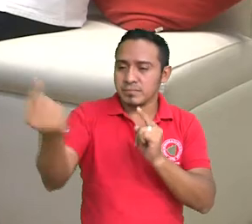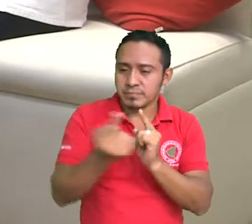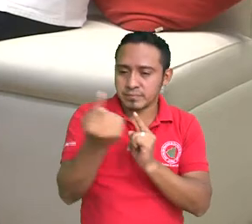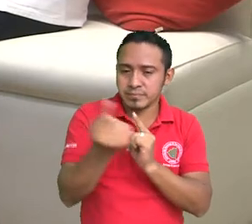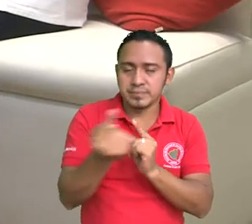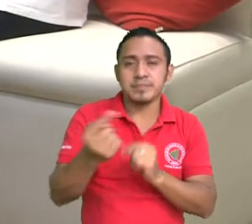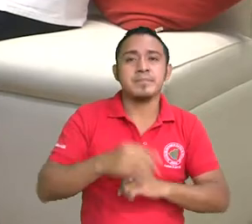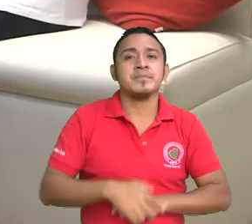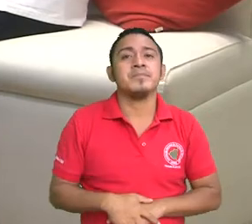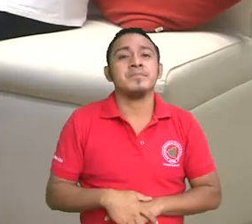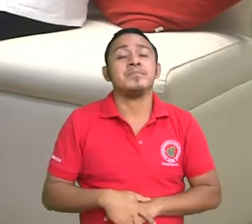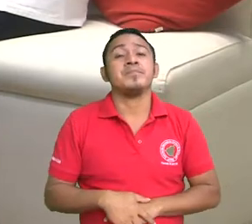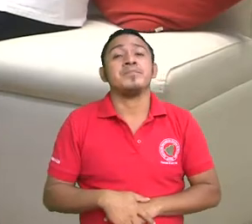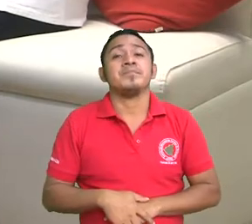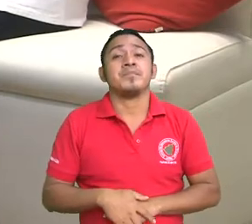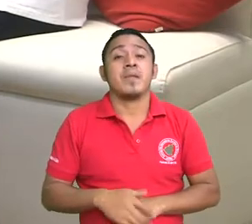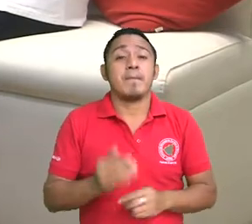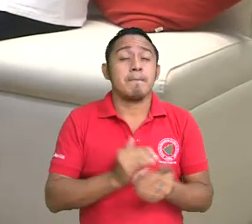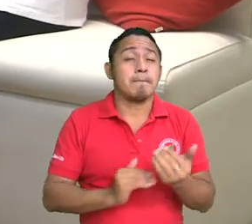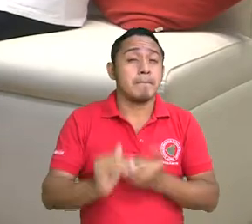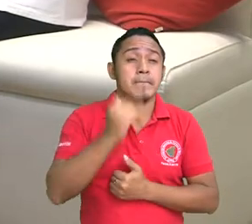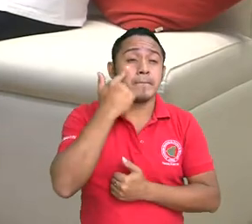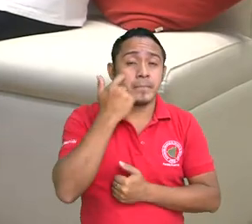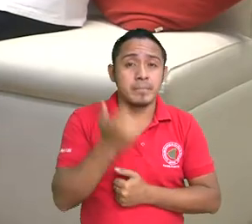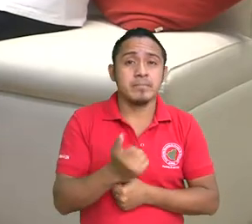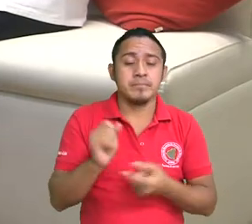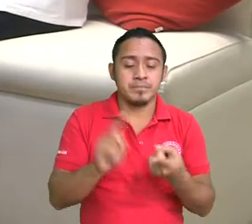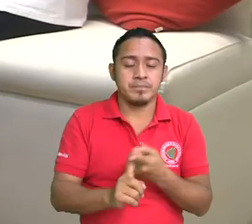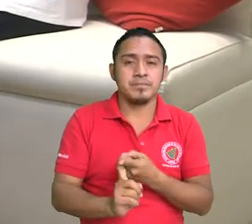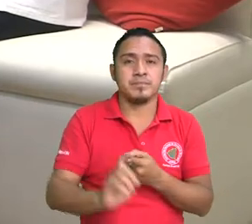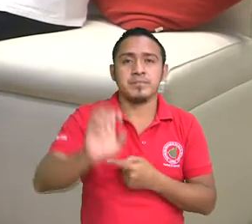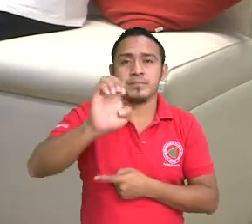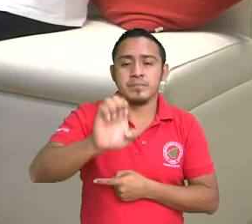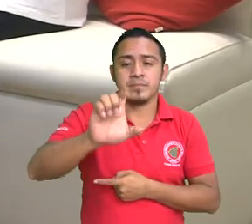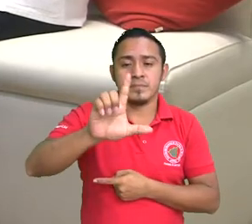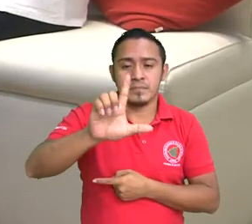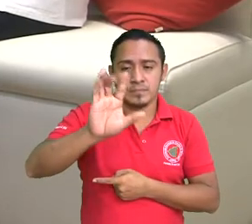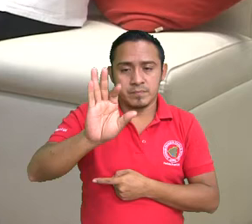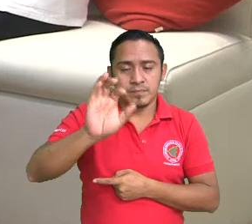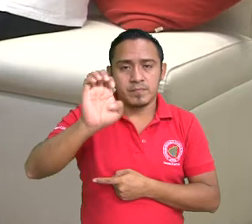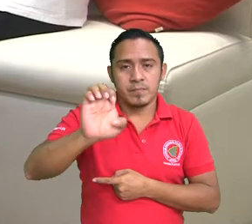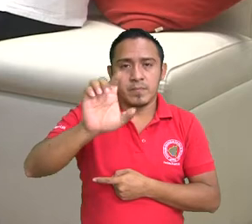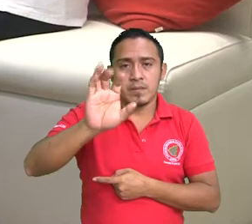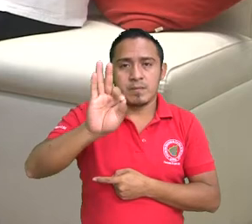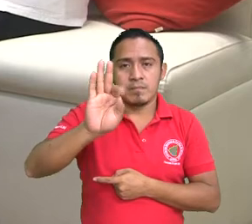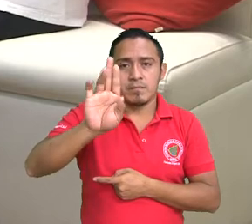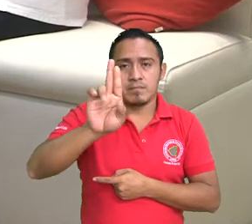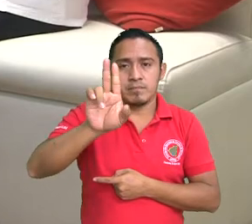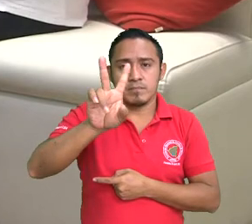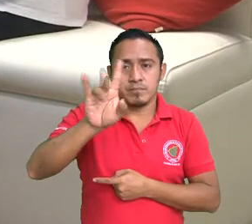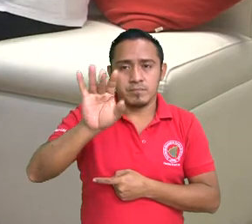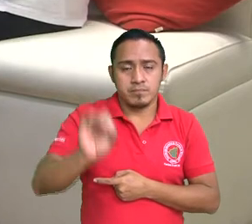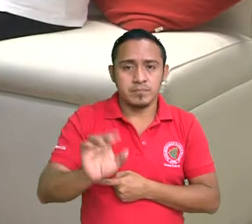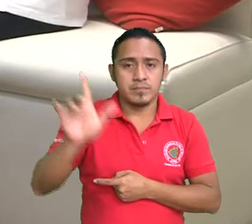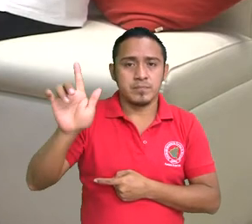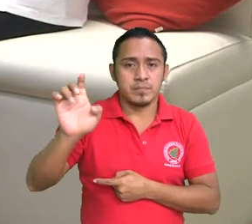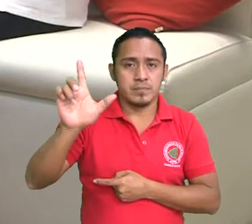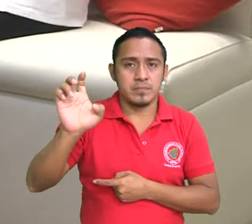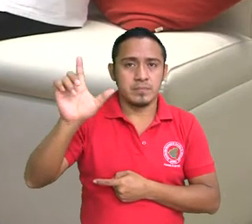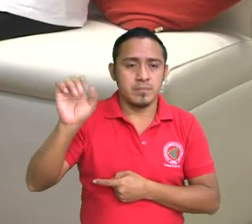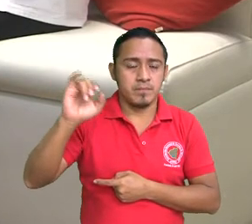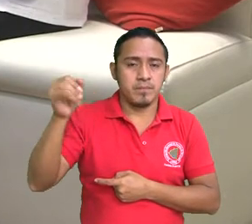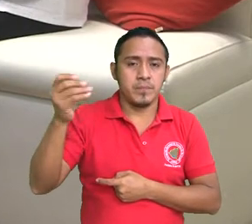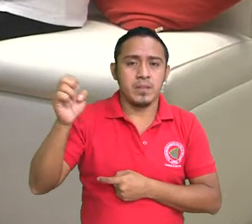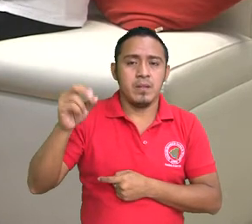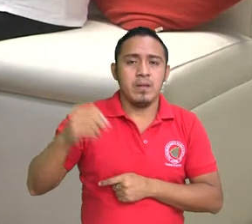Normalmente. Entonces, dentro de las más conocidas está el efluvio telógeno. El efluvio telógeno es que la